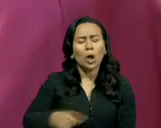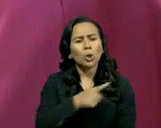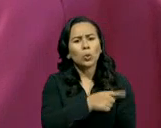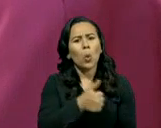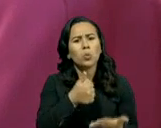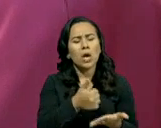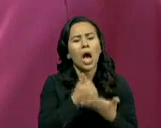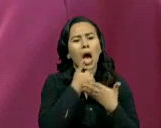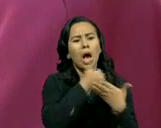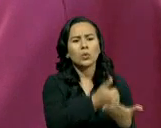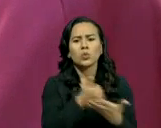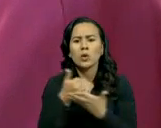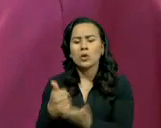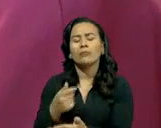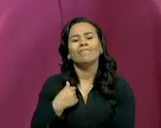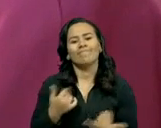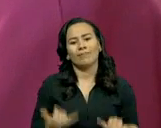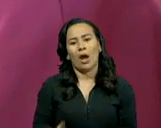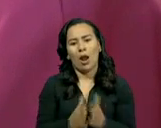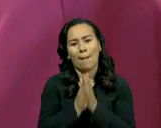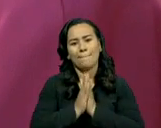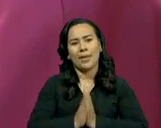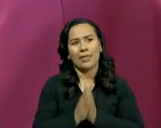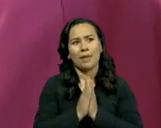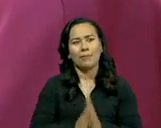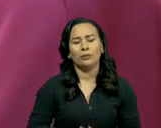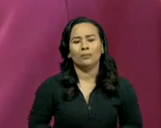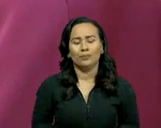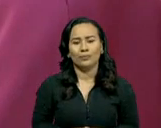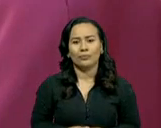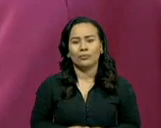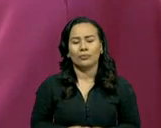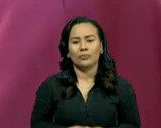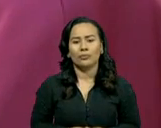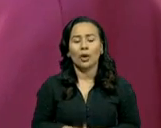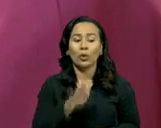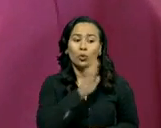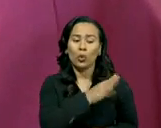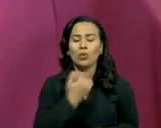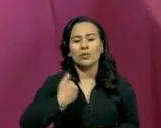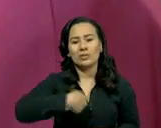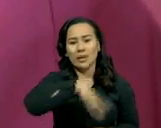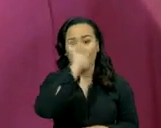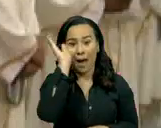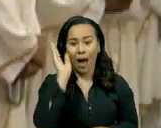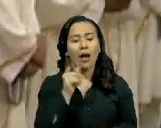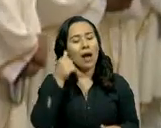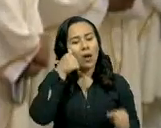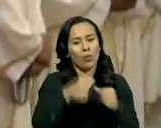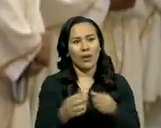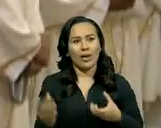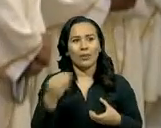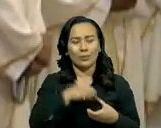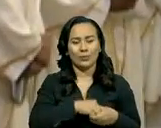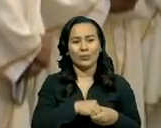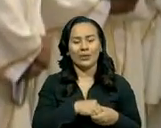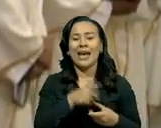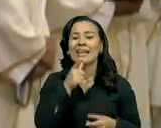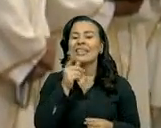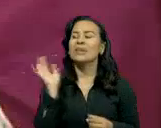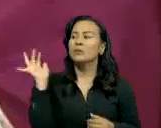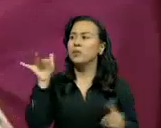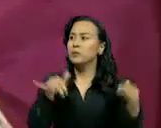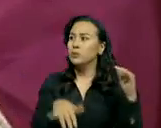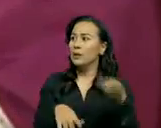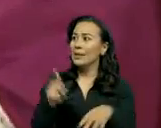queremos pedirle, Monseñor, nos lleve en su corazón. La Eucaristía contó con la presencia